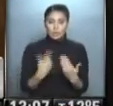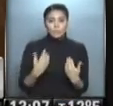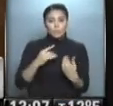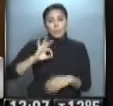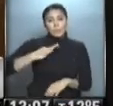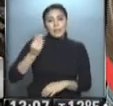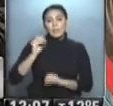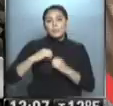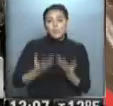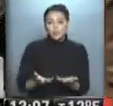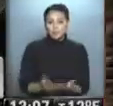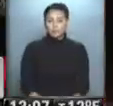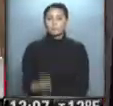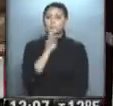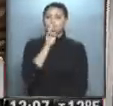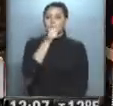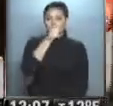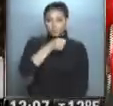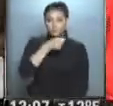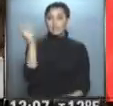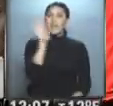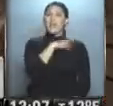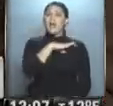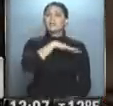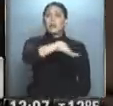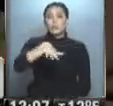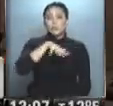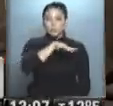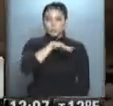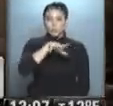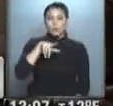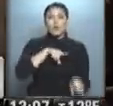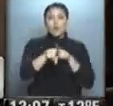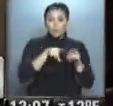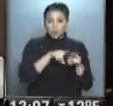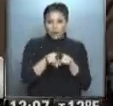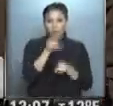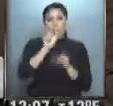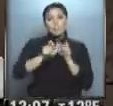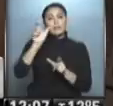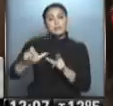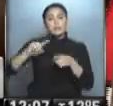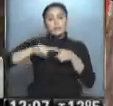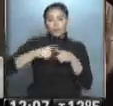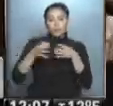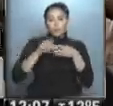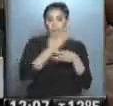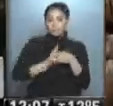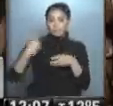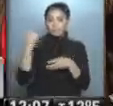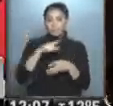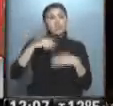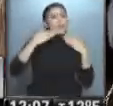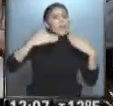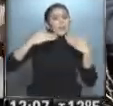mejoren su calidad de vida. En tanto, al participar de un acto en el barrio porteño de Villa Lugano, donde los postulantes del Frente para la Victoria